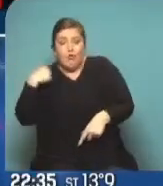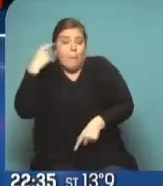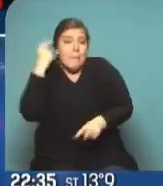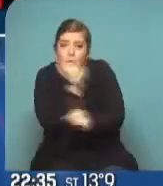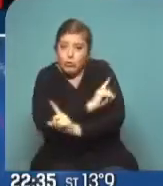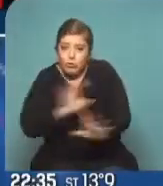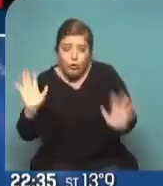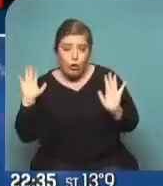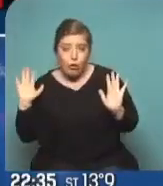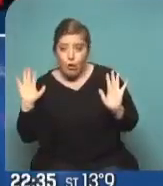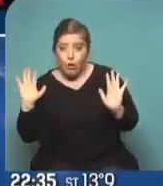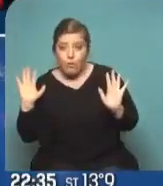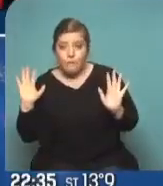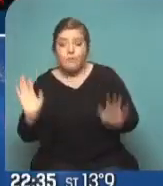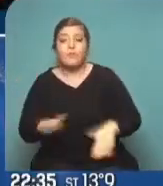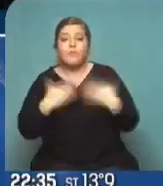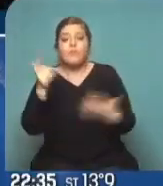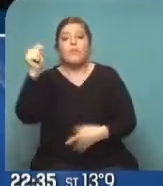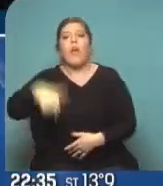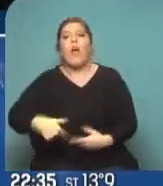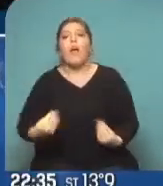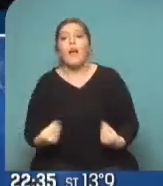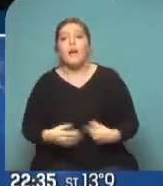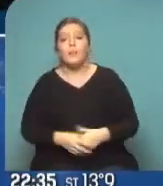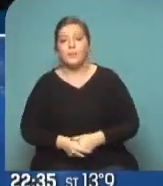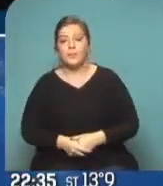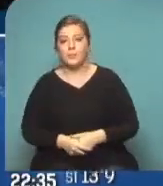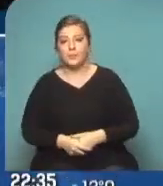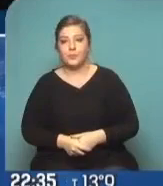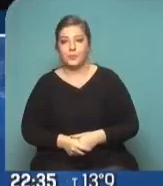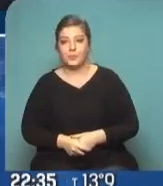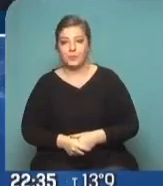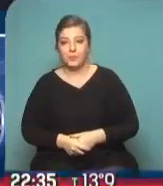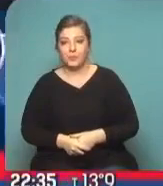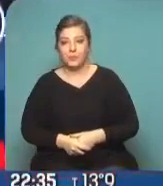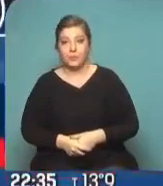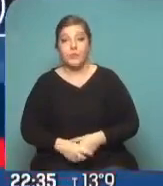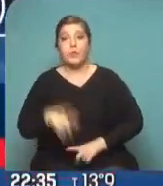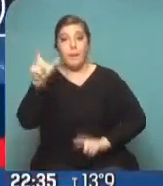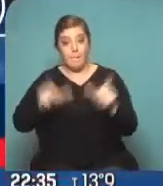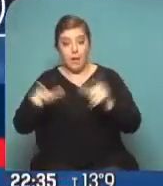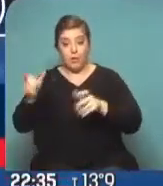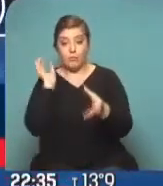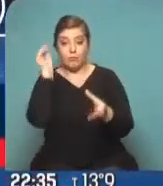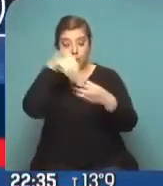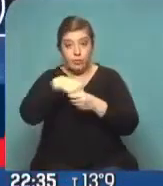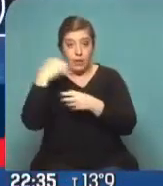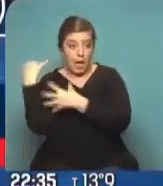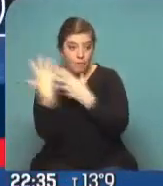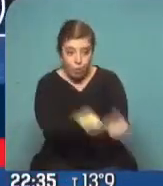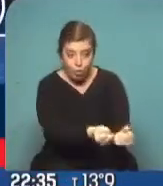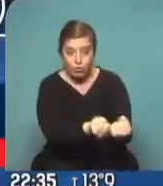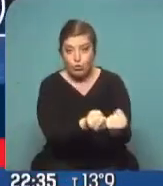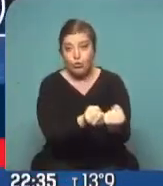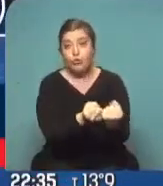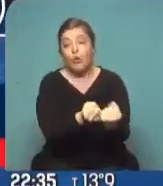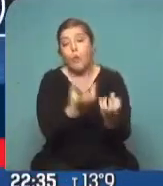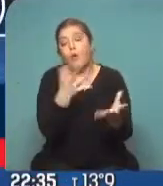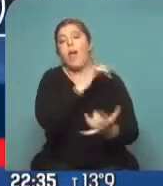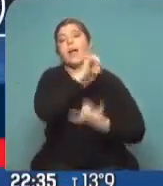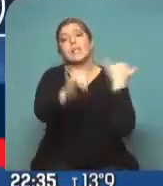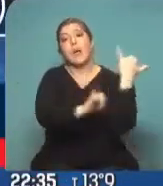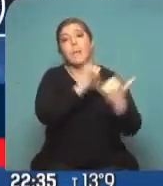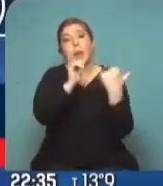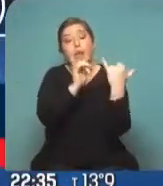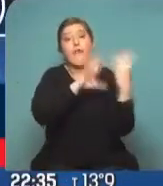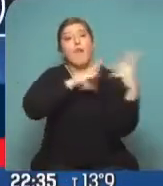no la hay. Entonces, lo que cabe acá es que aquellos que hoy están participando y han tenido este respaldo expliquen una alternativa